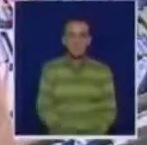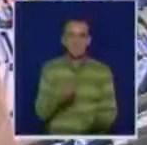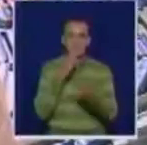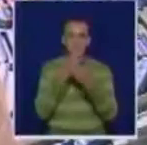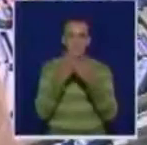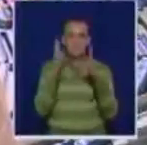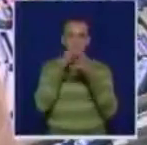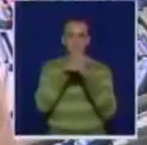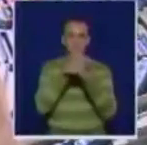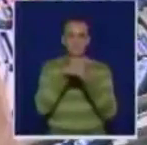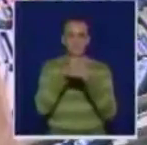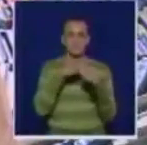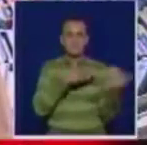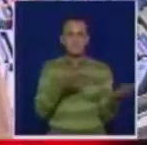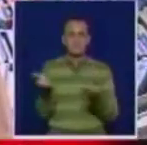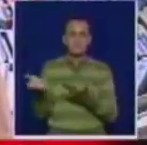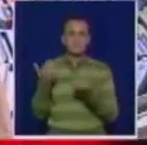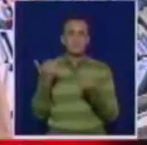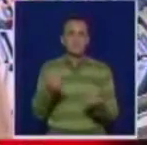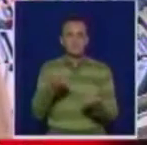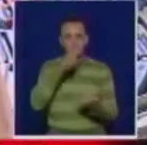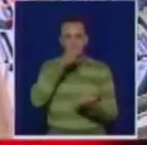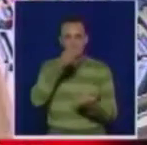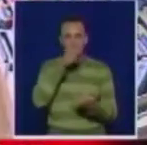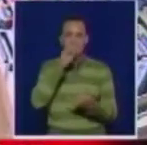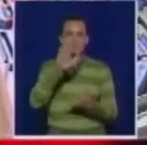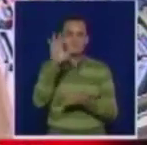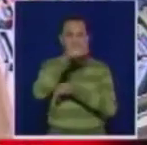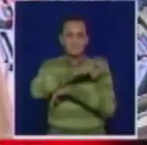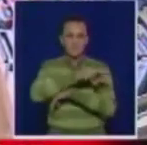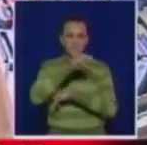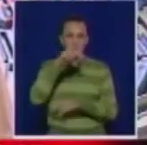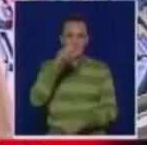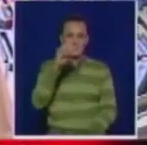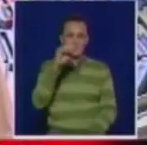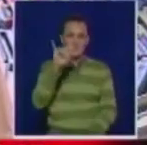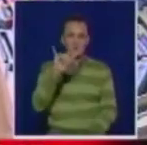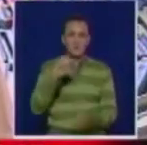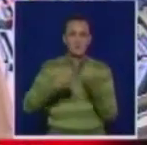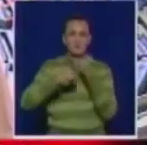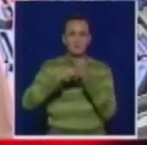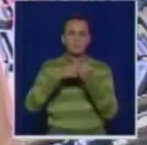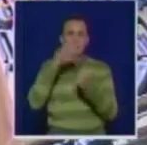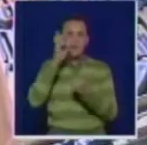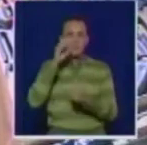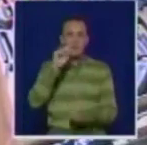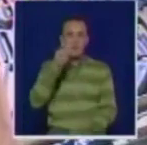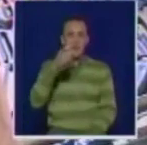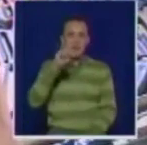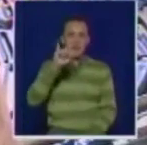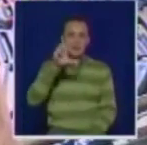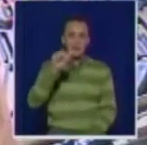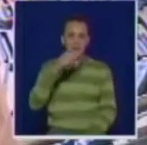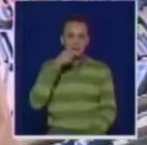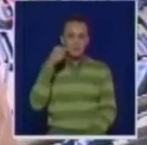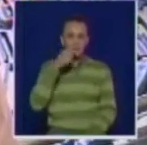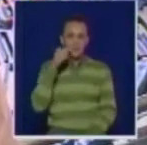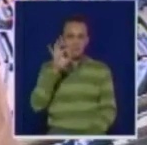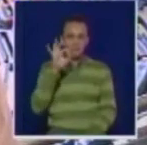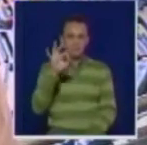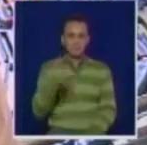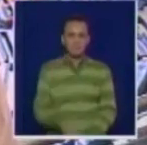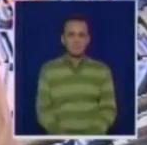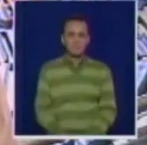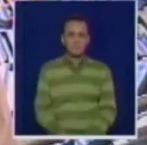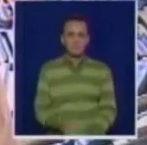Buenas noches. Bienvenidos a la información deportiva del Noticinco con el patrocinio de Café Águila Roja, calidad certificada. Son